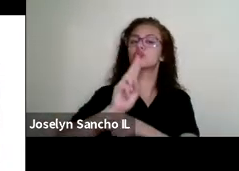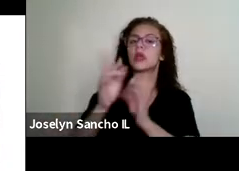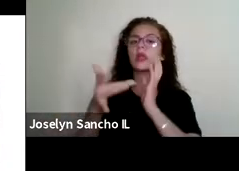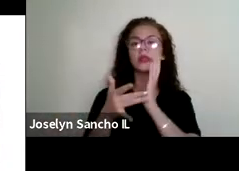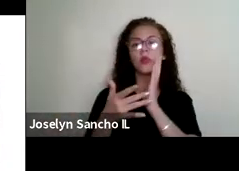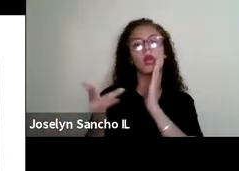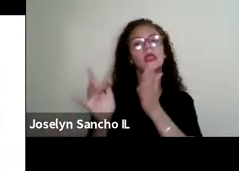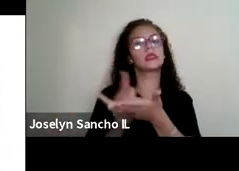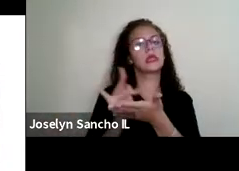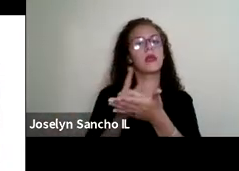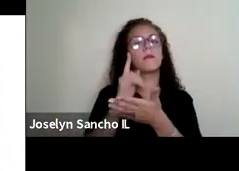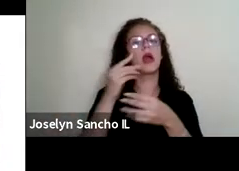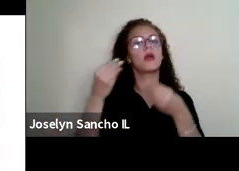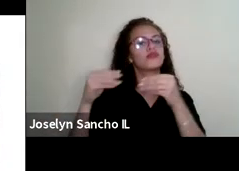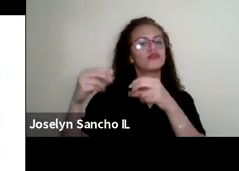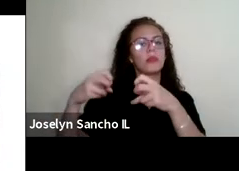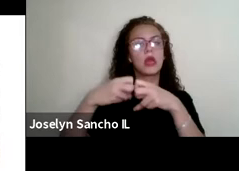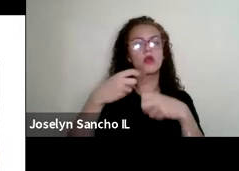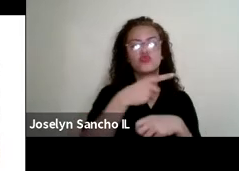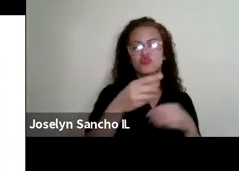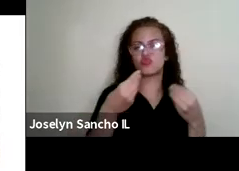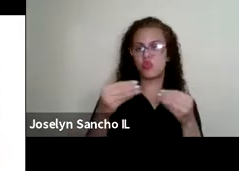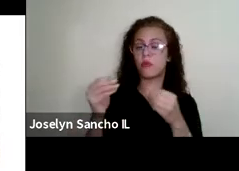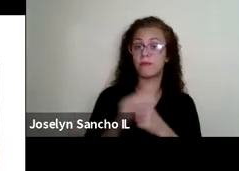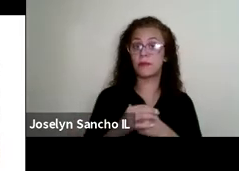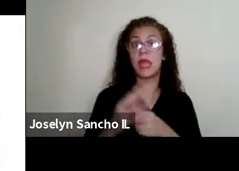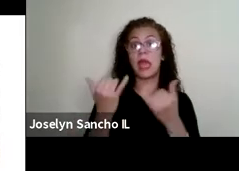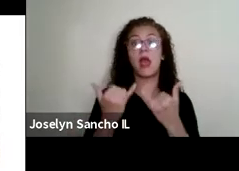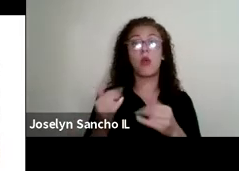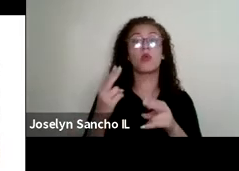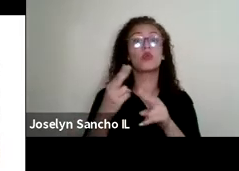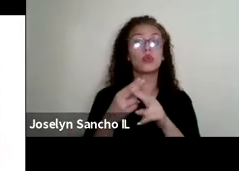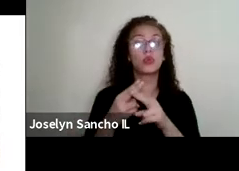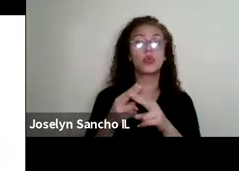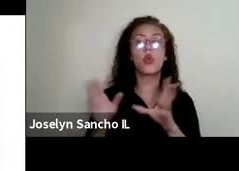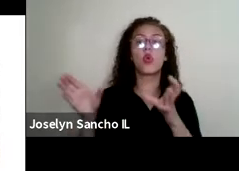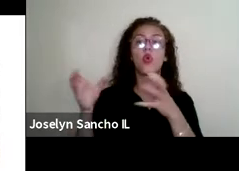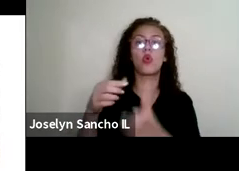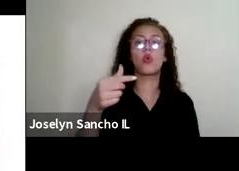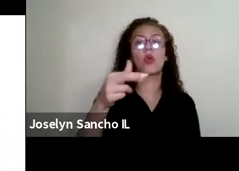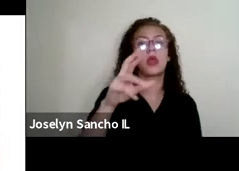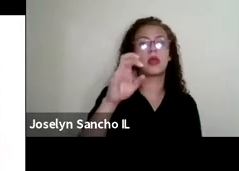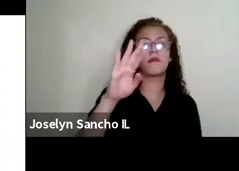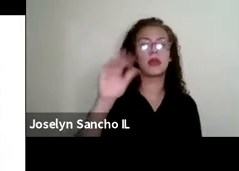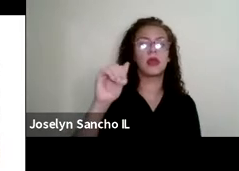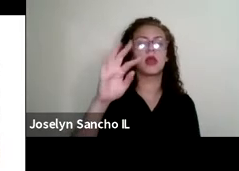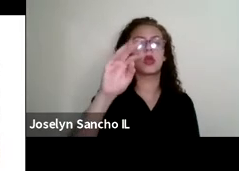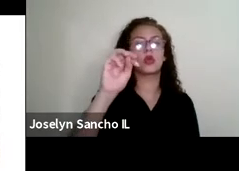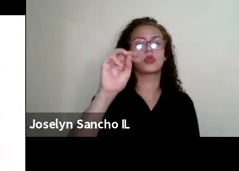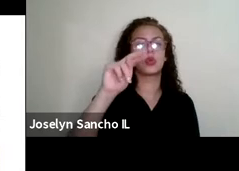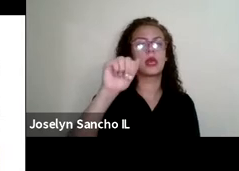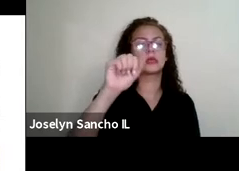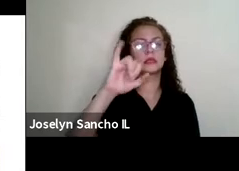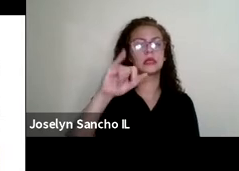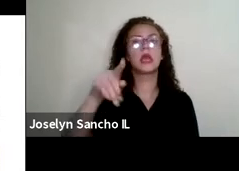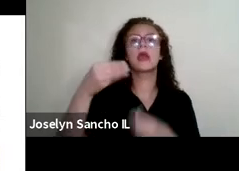el comercio electrónico de sus obras. Ahorita se llaman Cooperativa Gráfica Tonantzin y están